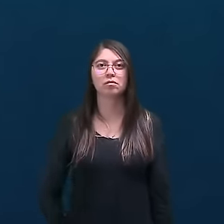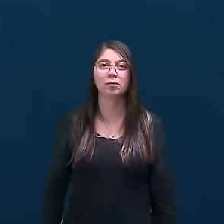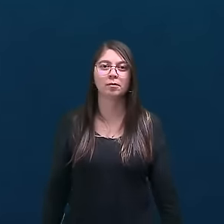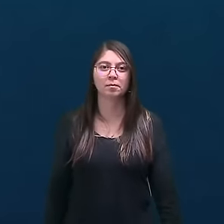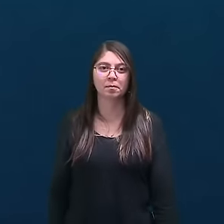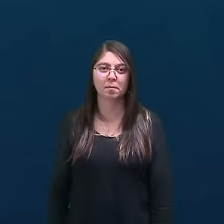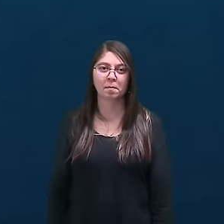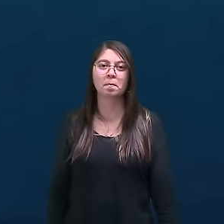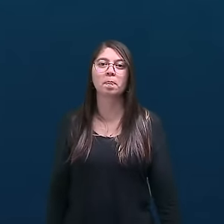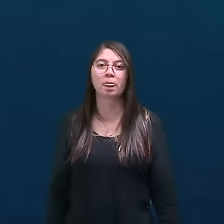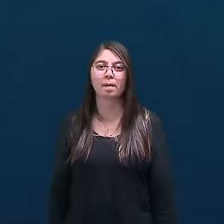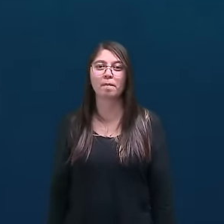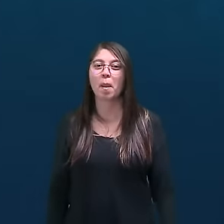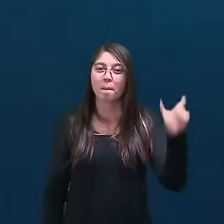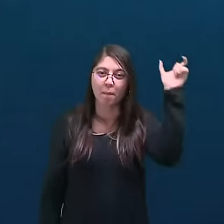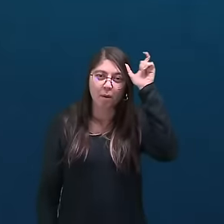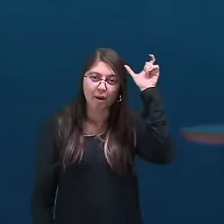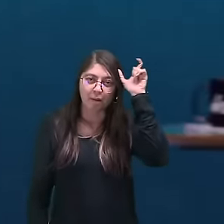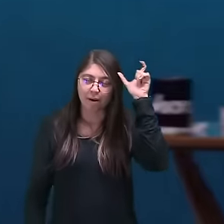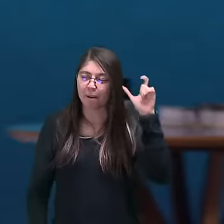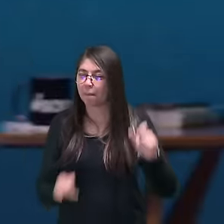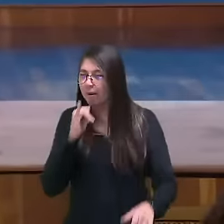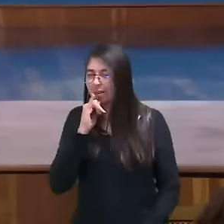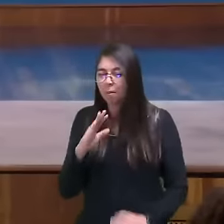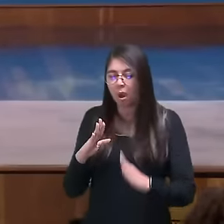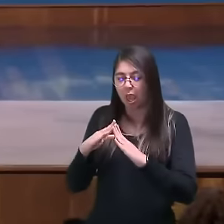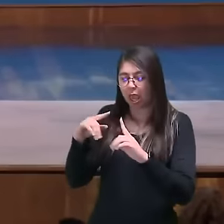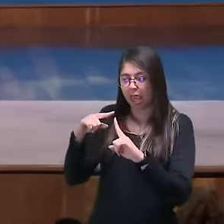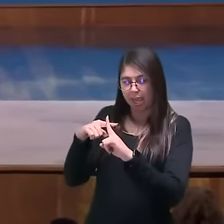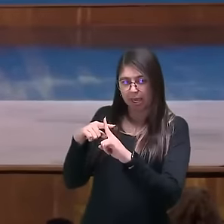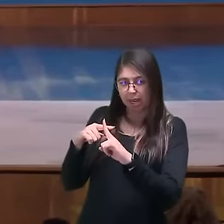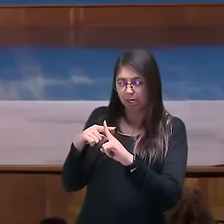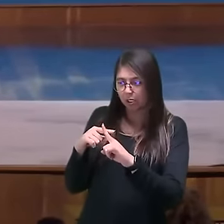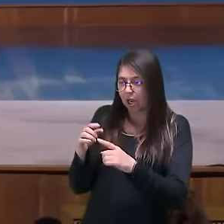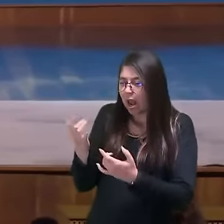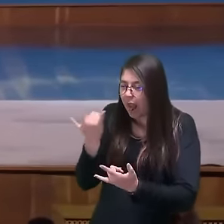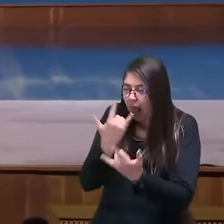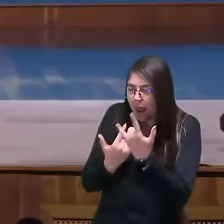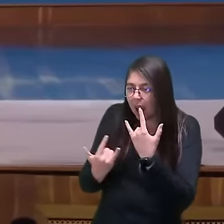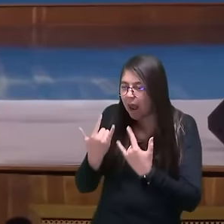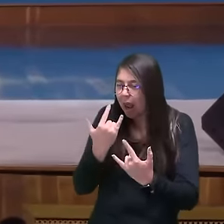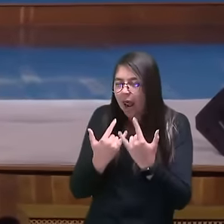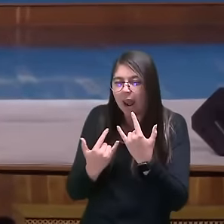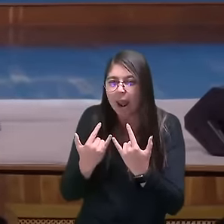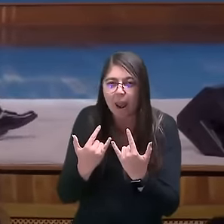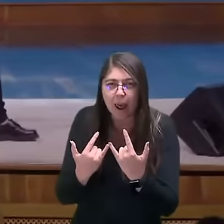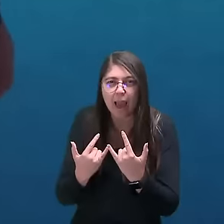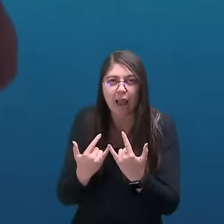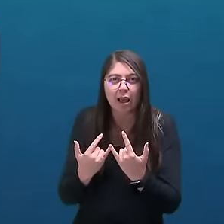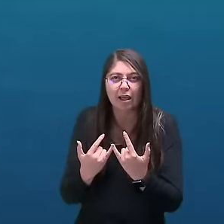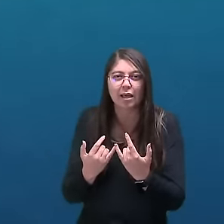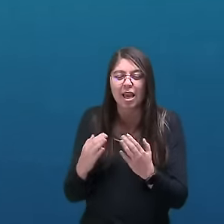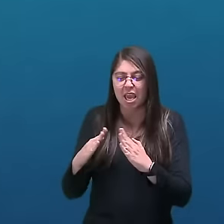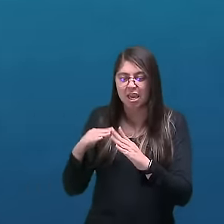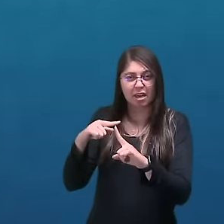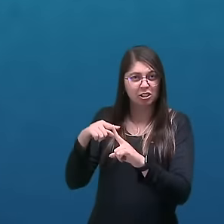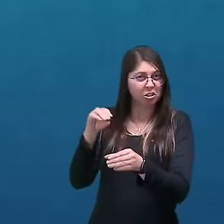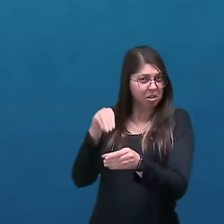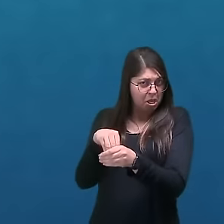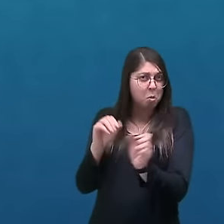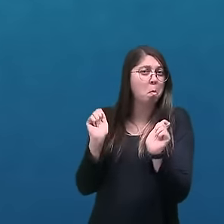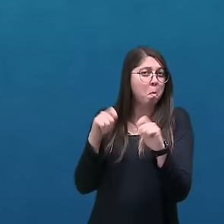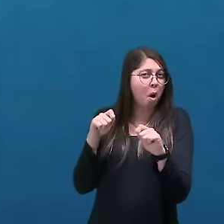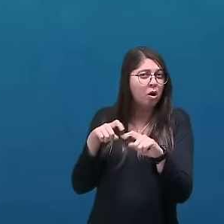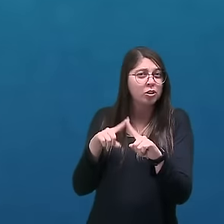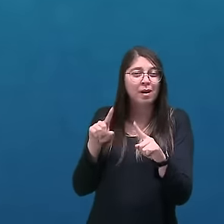El enemigo no precisa tirar a ninguém da igreja, só precisa te afastar del propósito. El enemigo no precisa tirar a ninguém da igreja, só